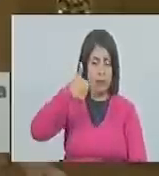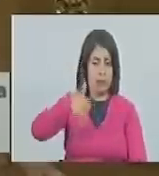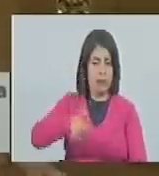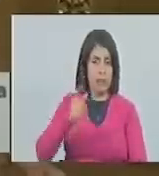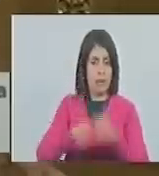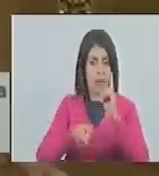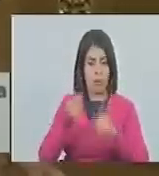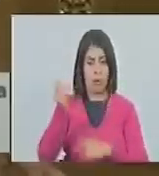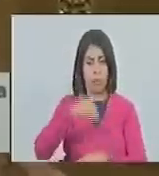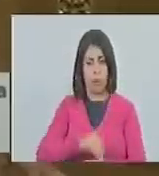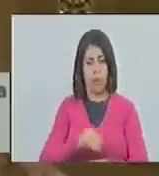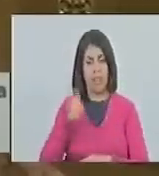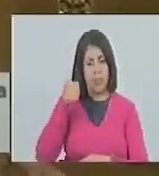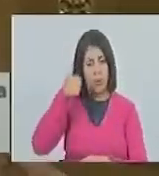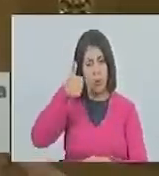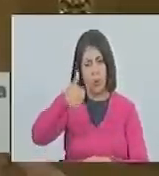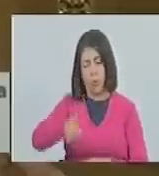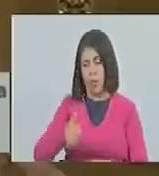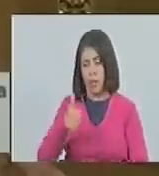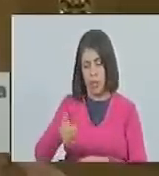algunos casos más de una cadena perpetua.